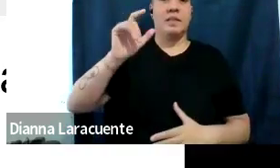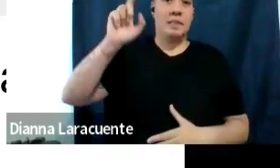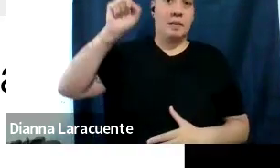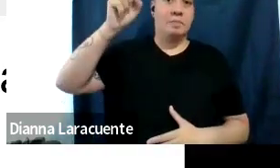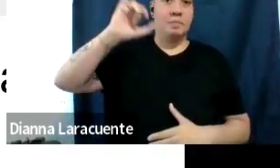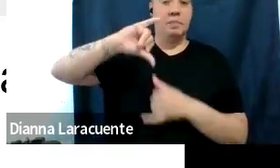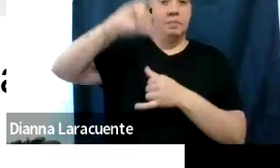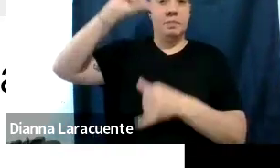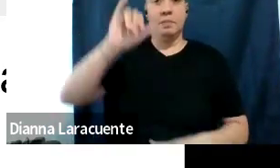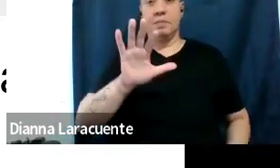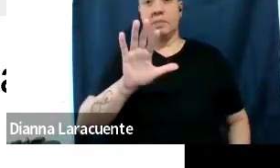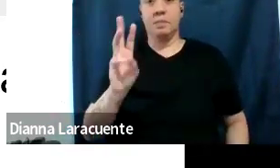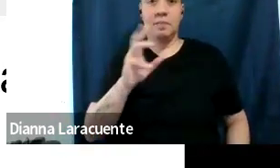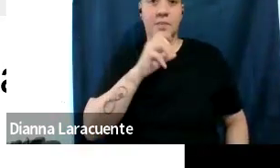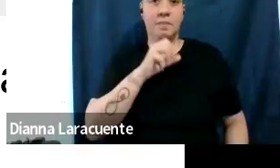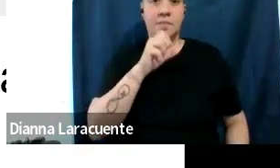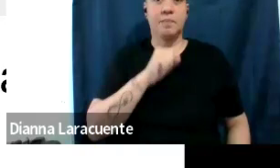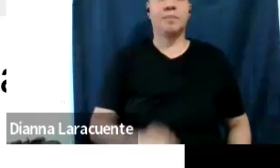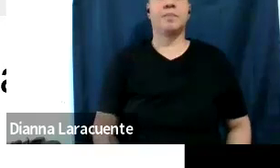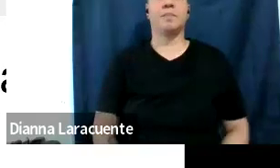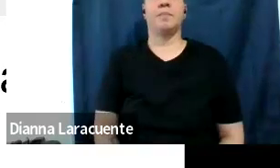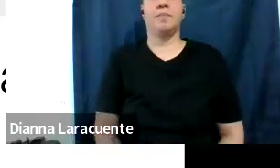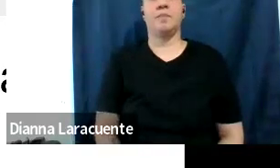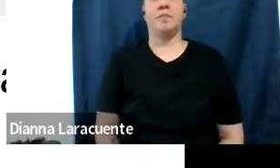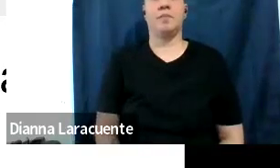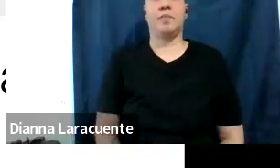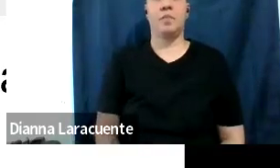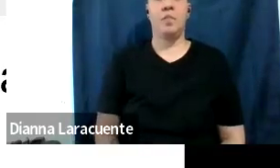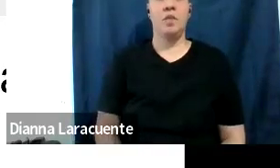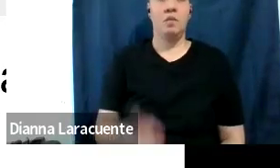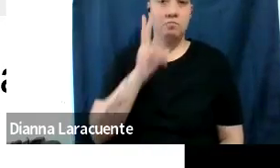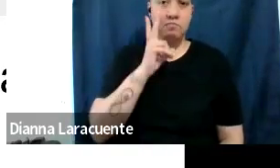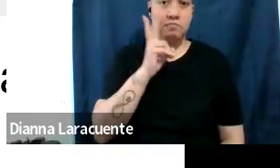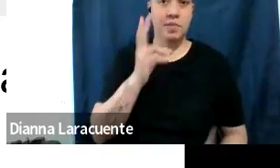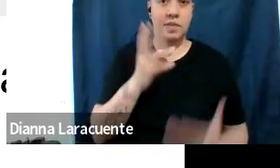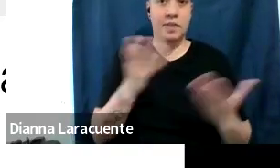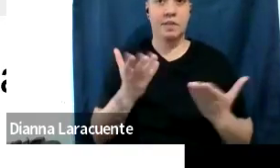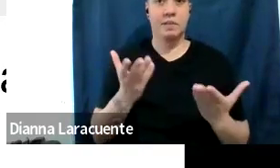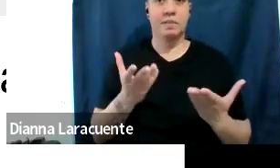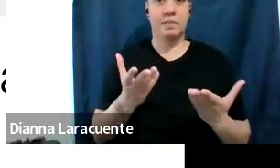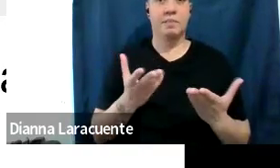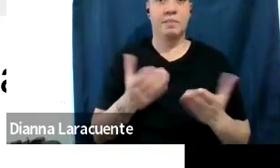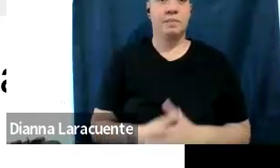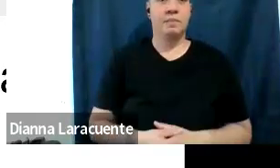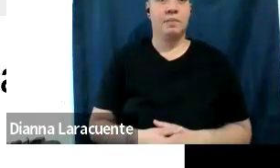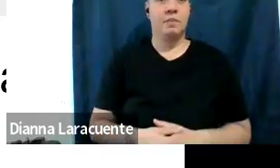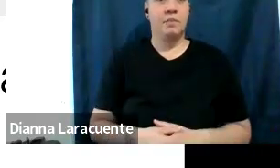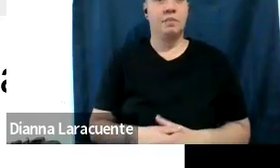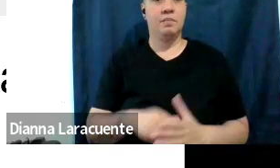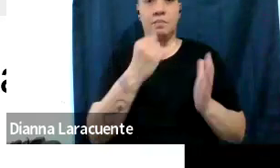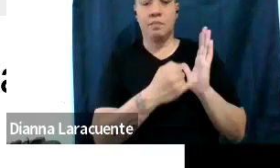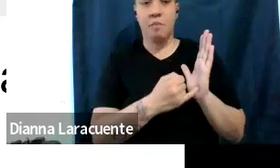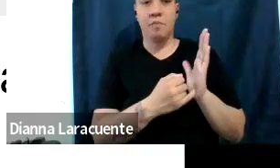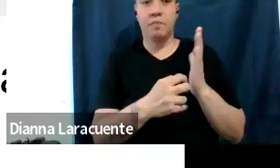los 56 años. Y fíjense aquí, ¿qué es esta caricatura que aparece en la revista